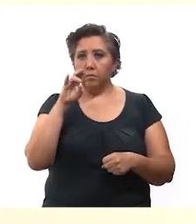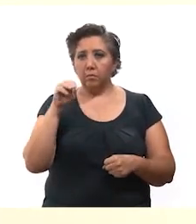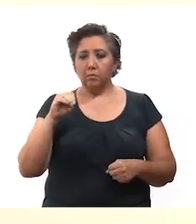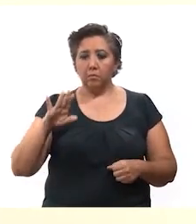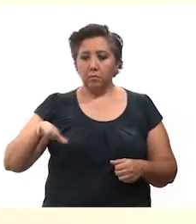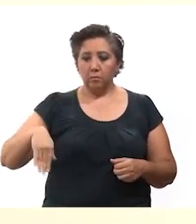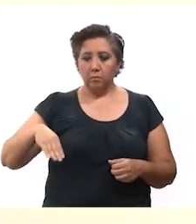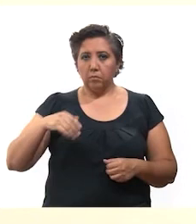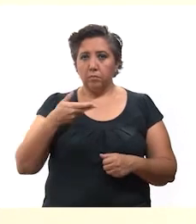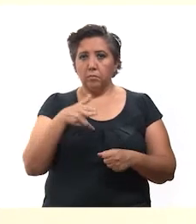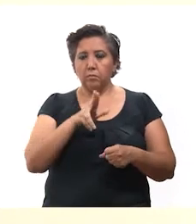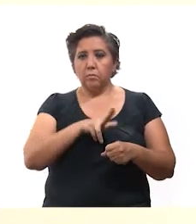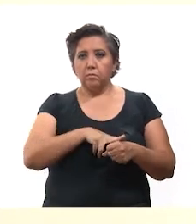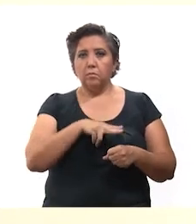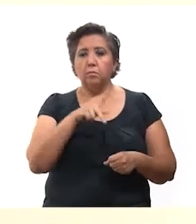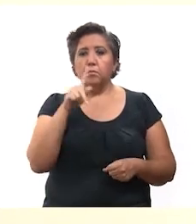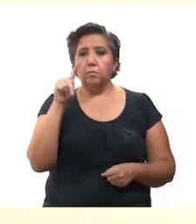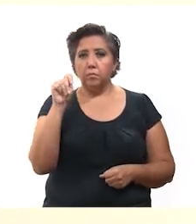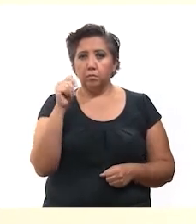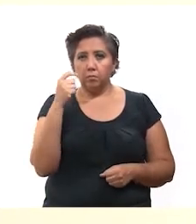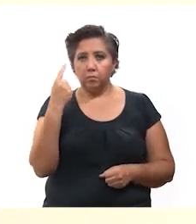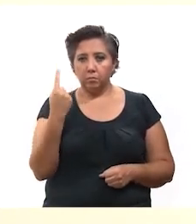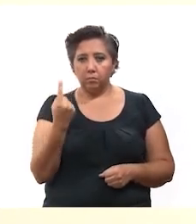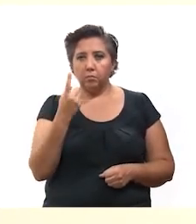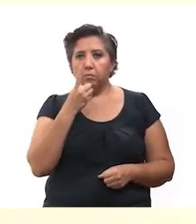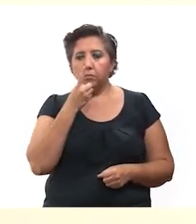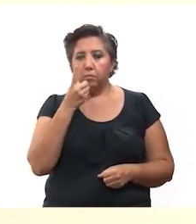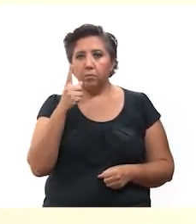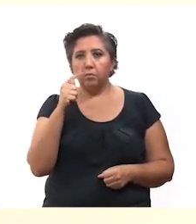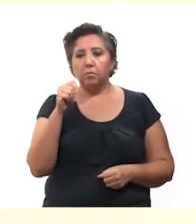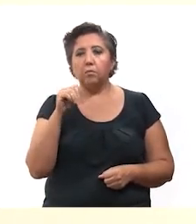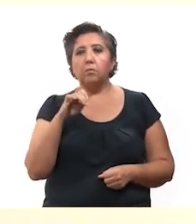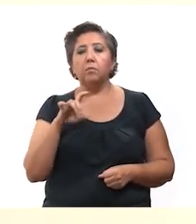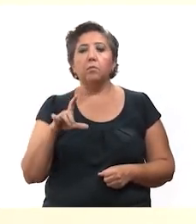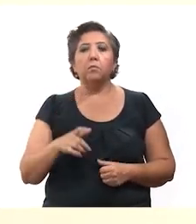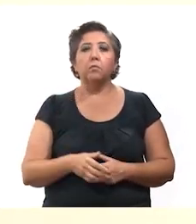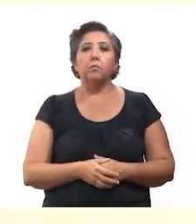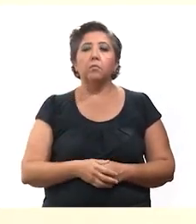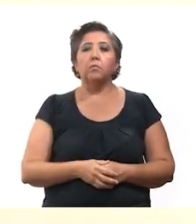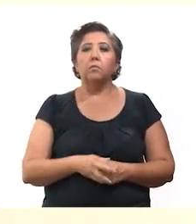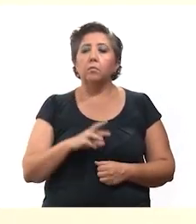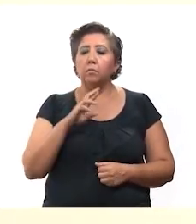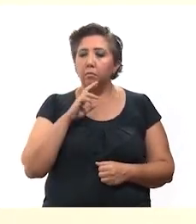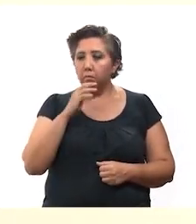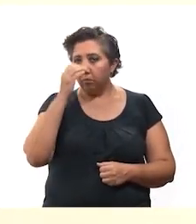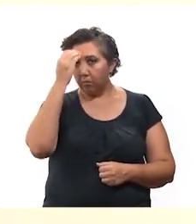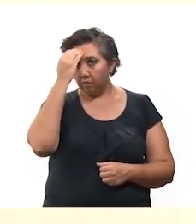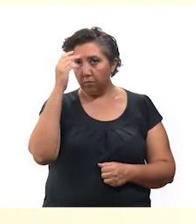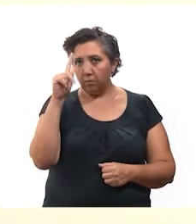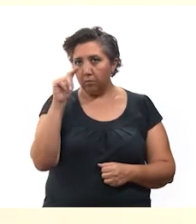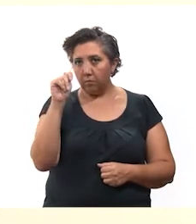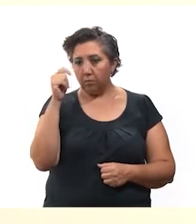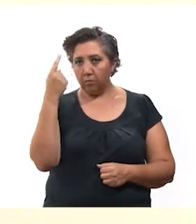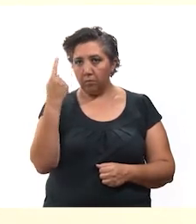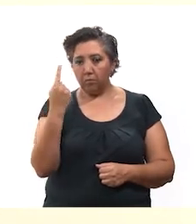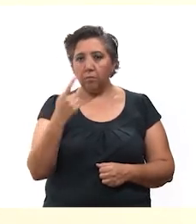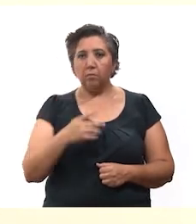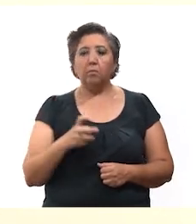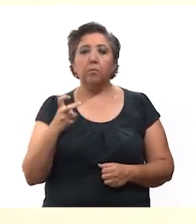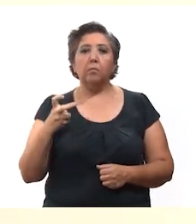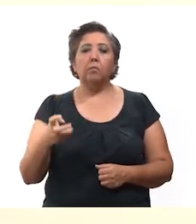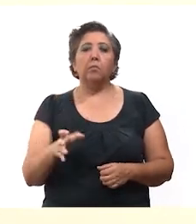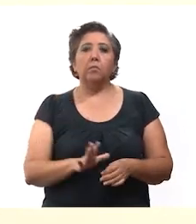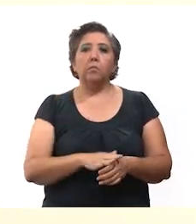49, que año pasado la muerte de losiumes, de jugujones, y los que acercaron en el año pasado. En el mundo,